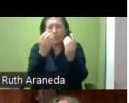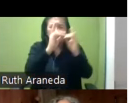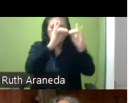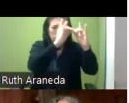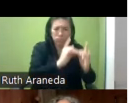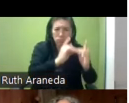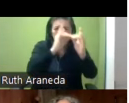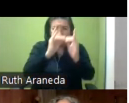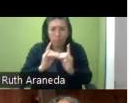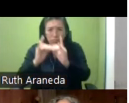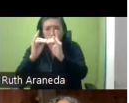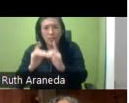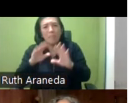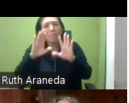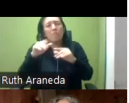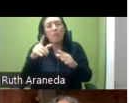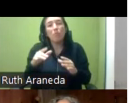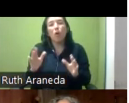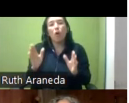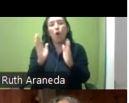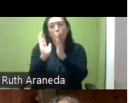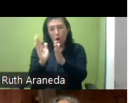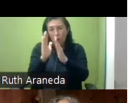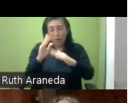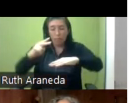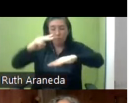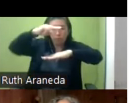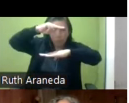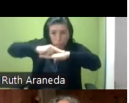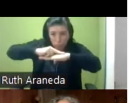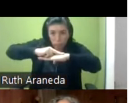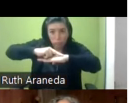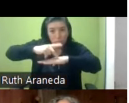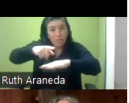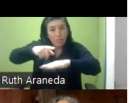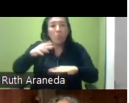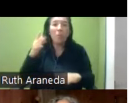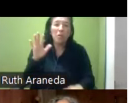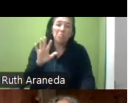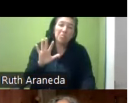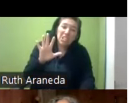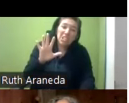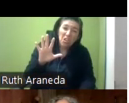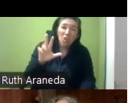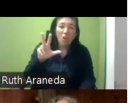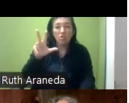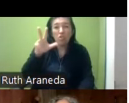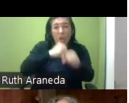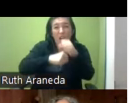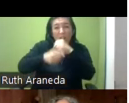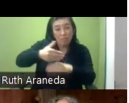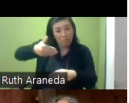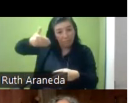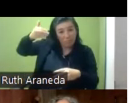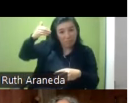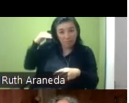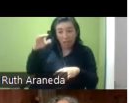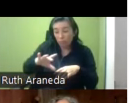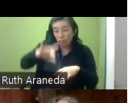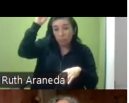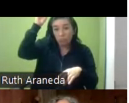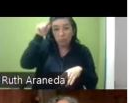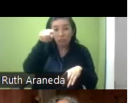un patrón funerario muy interesante. Esta ha sido excavado en los últimos 5 u 8 años, si no me equivoco.